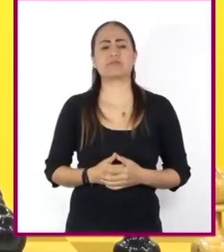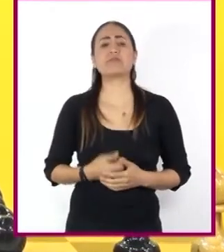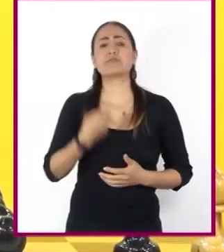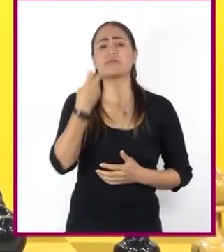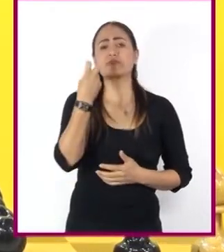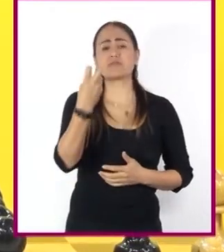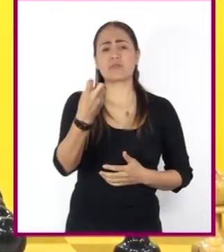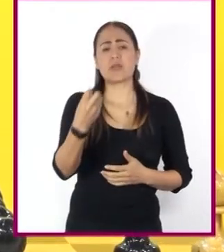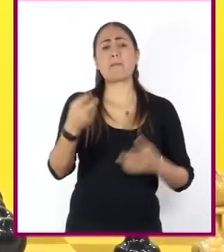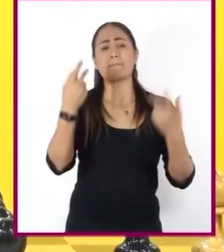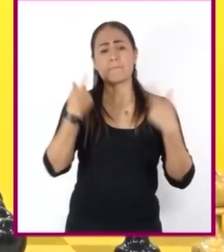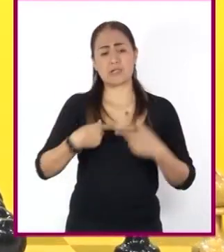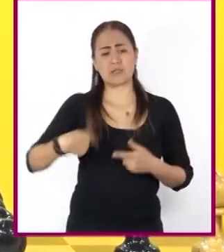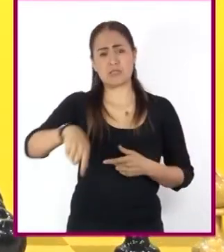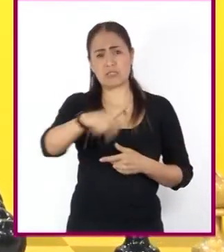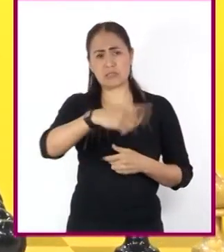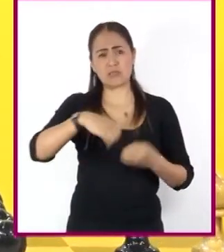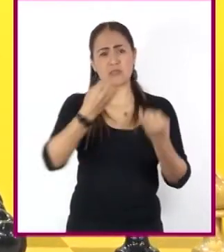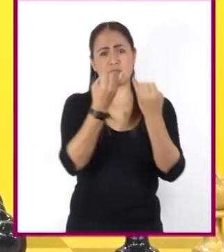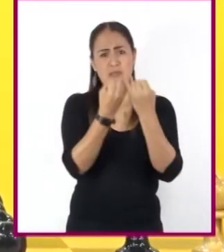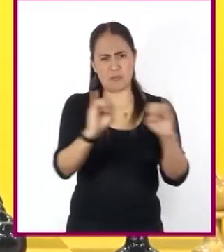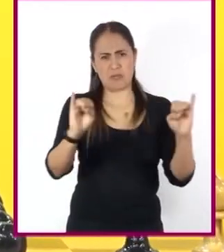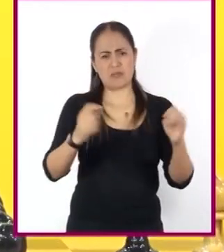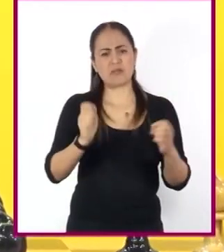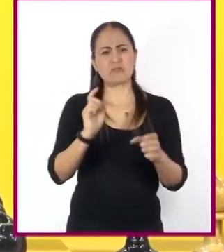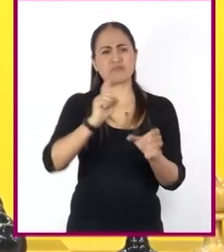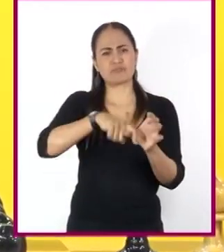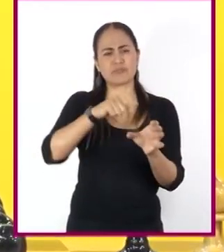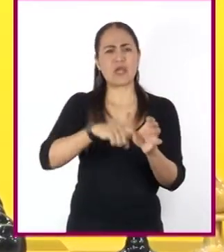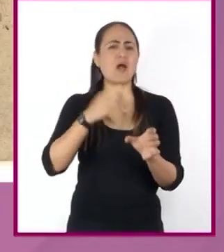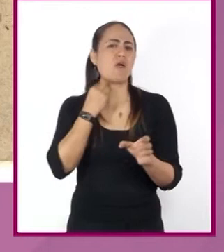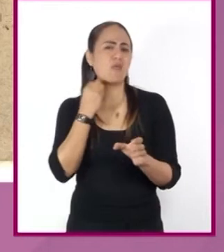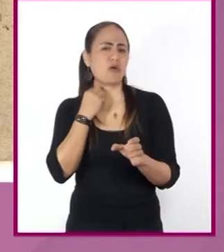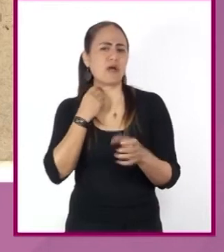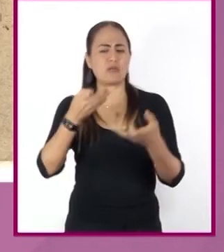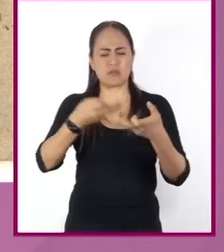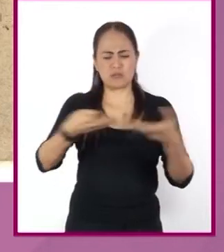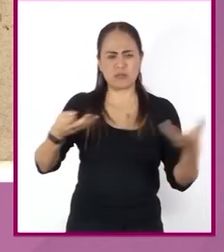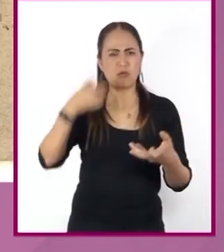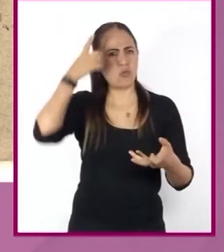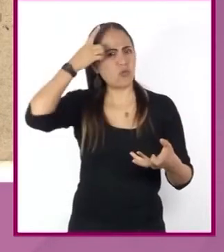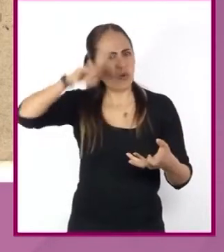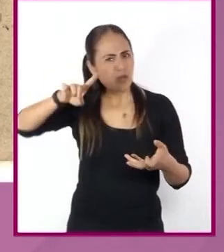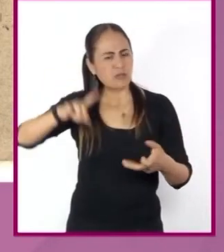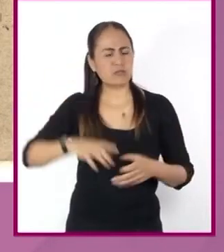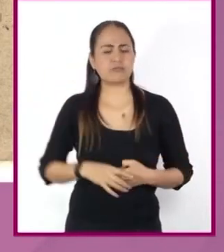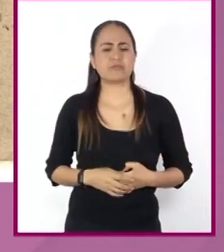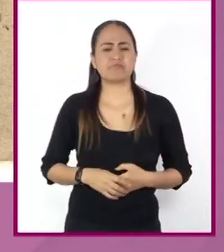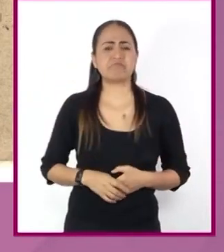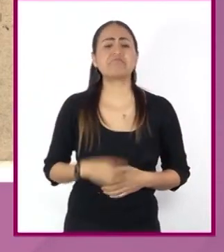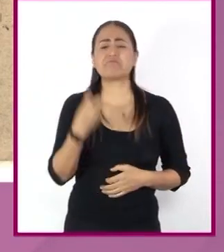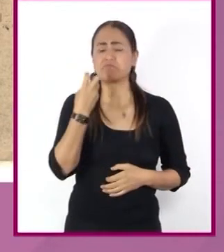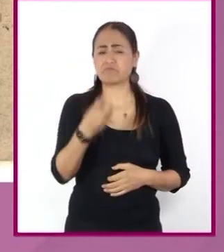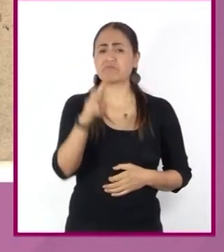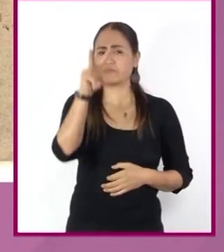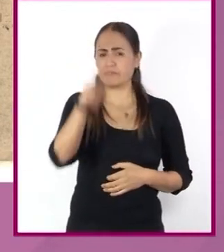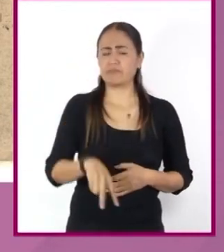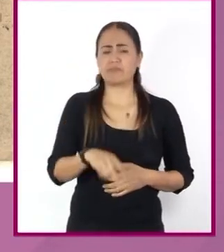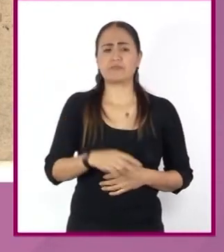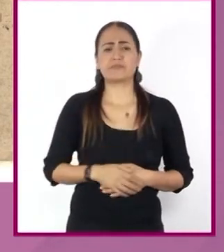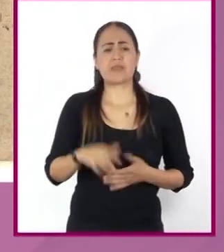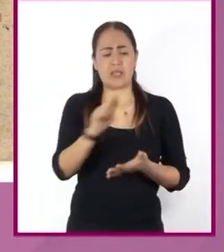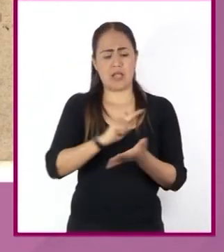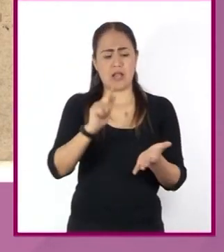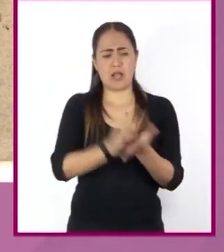filas de los independentistas estuvieron abogados y tenedores de tierras. Es correcto, maestra. La ley